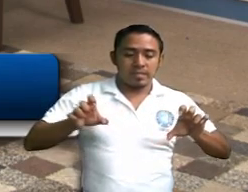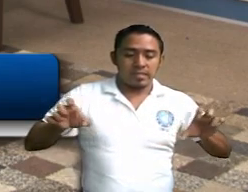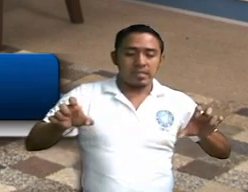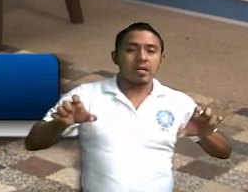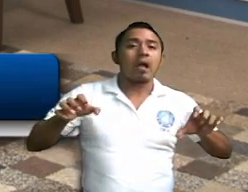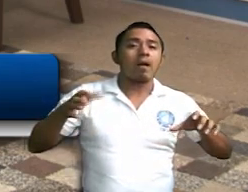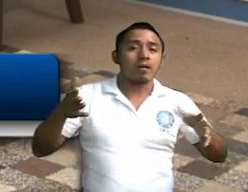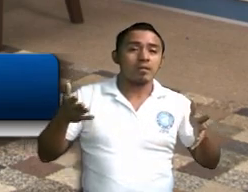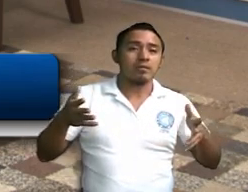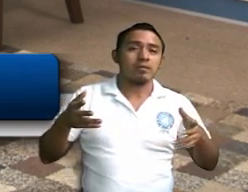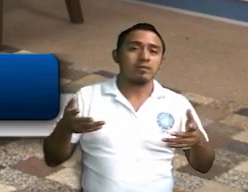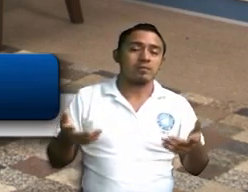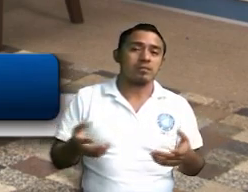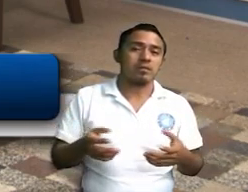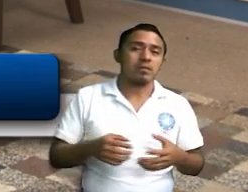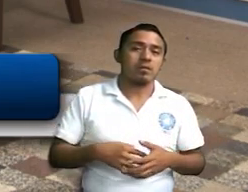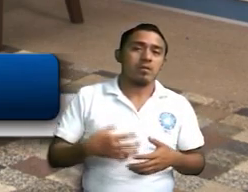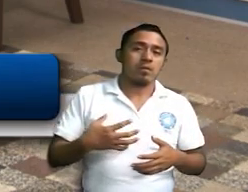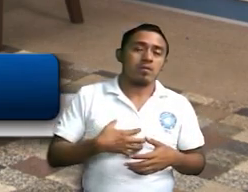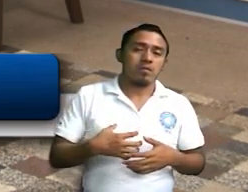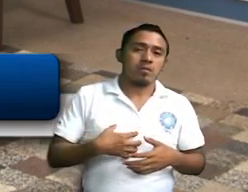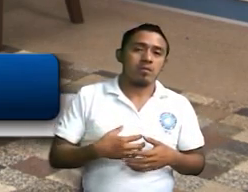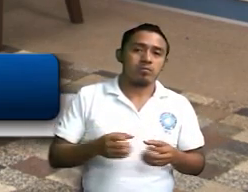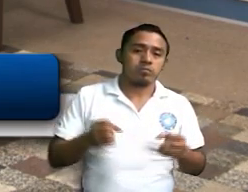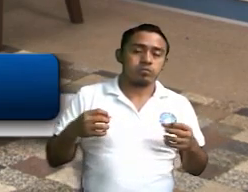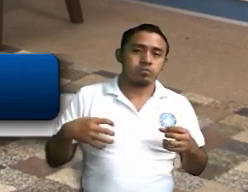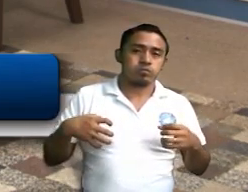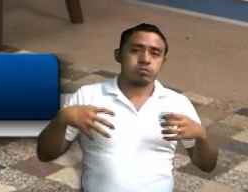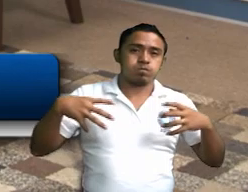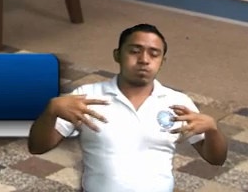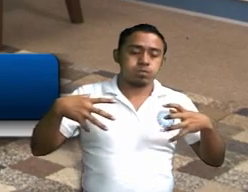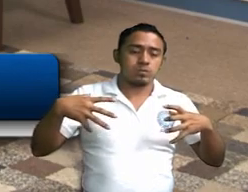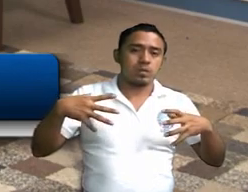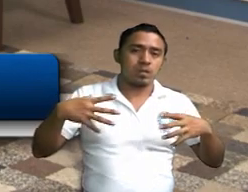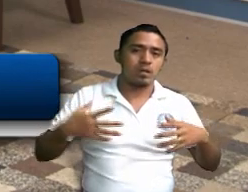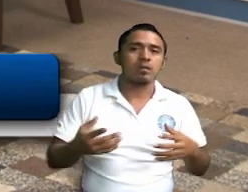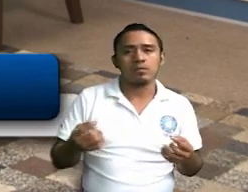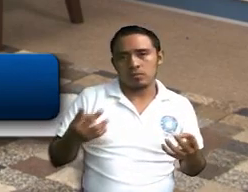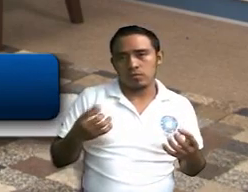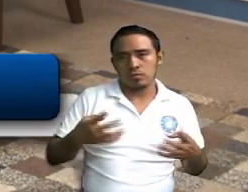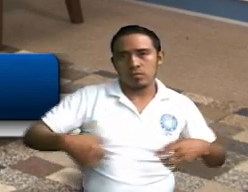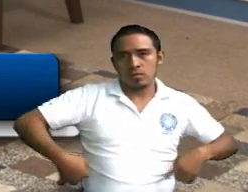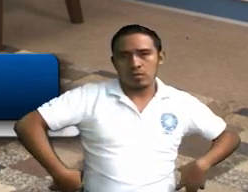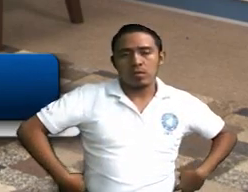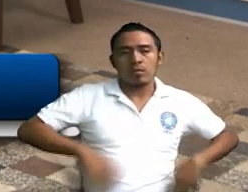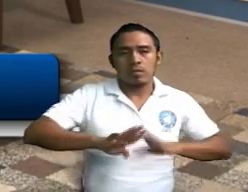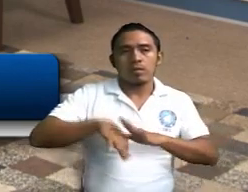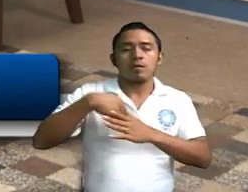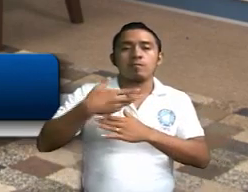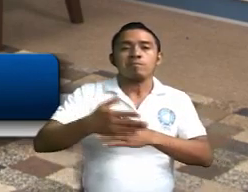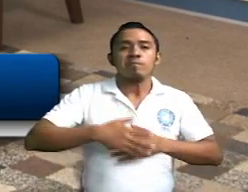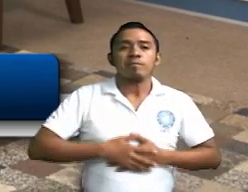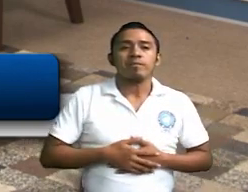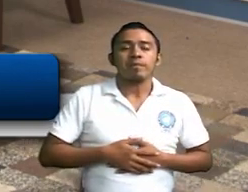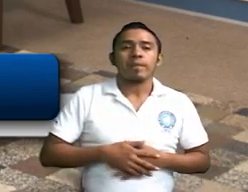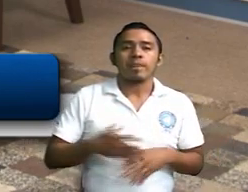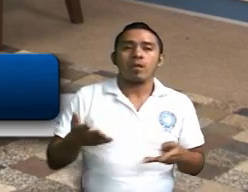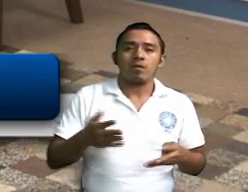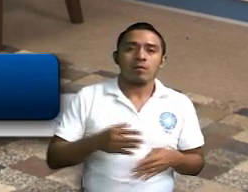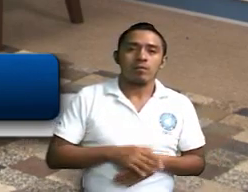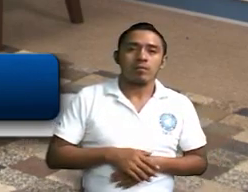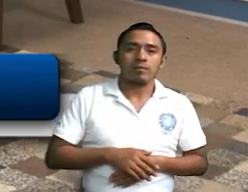de la inserción de los músculos, o inflamar también la cápsula articular y dar dolor de la cadera posterior al parto. Hablando también de los partos múltiples,